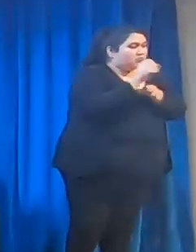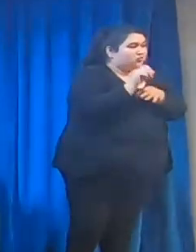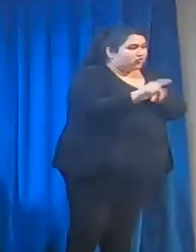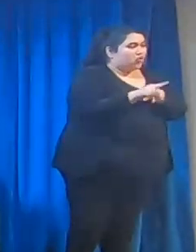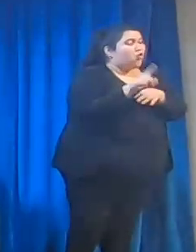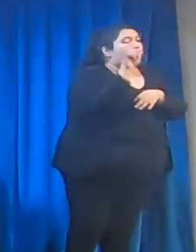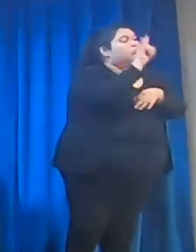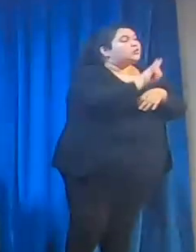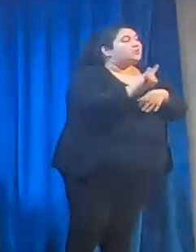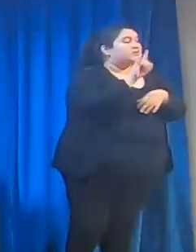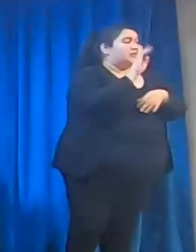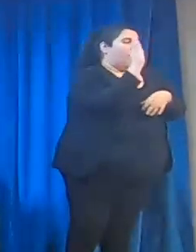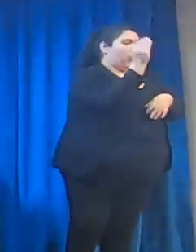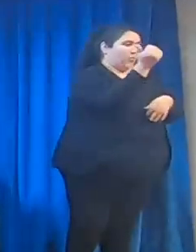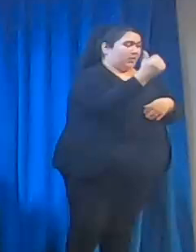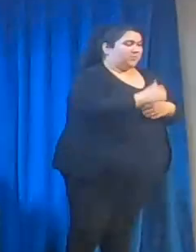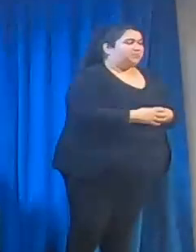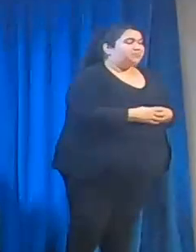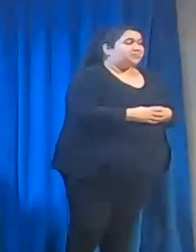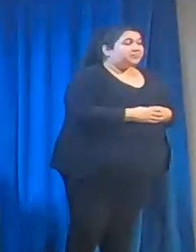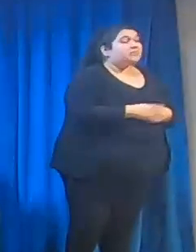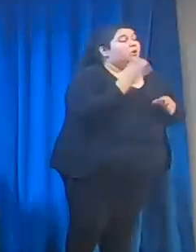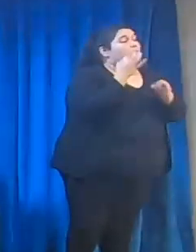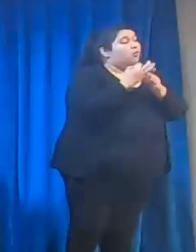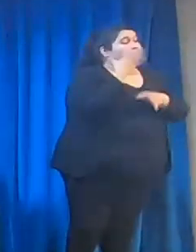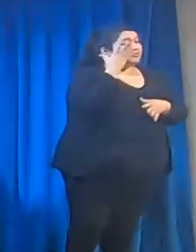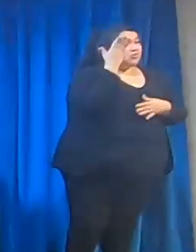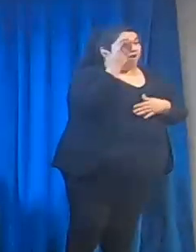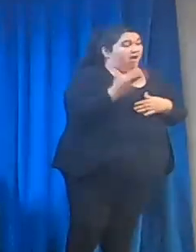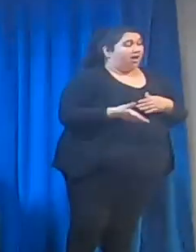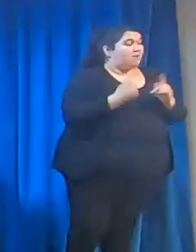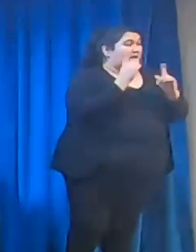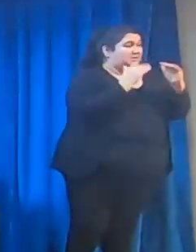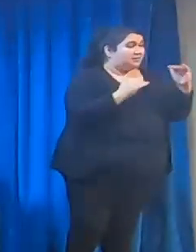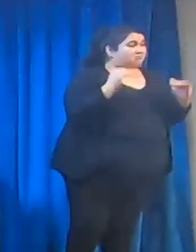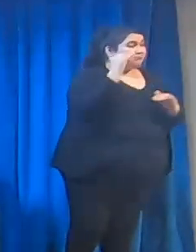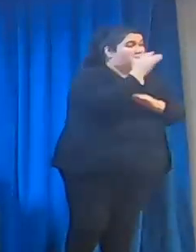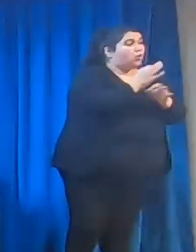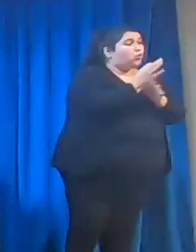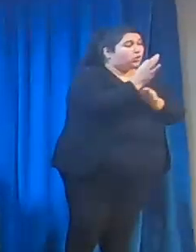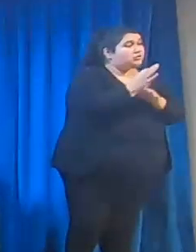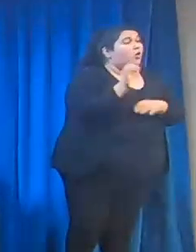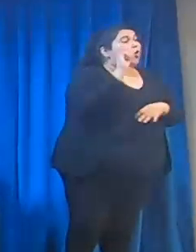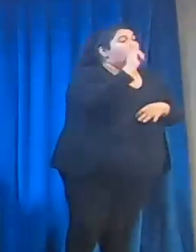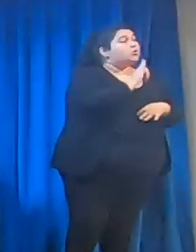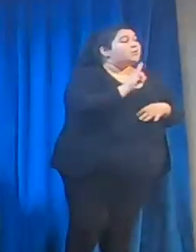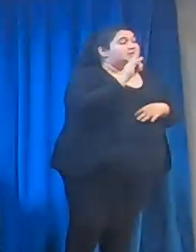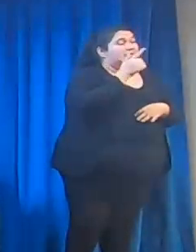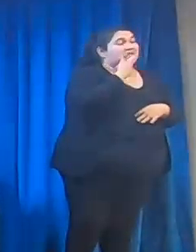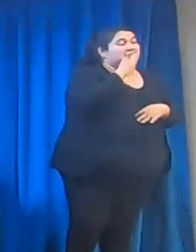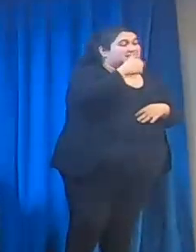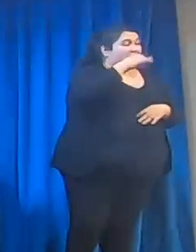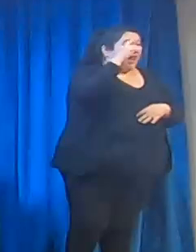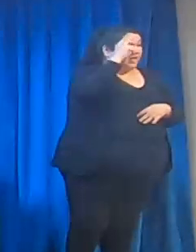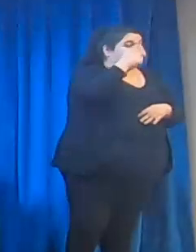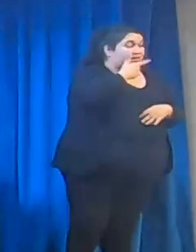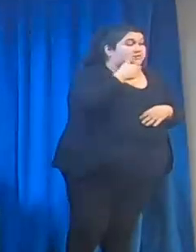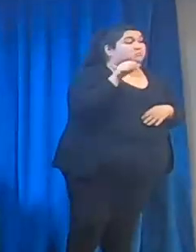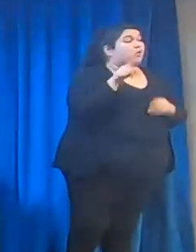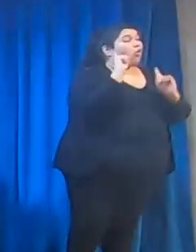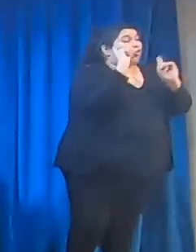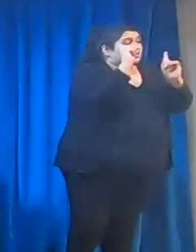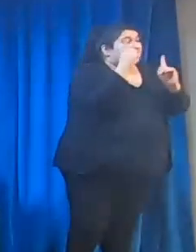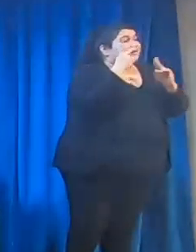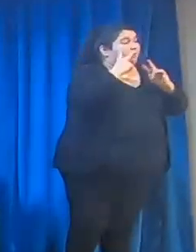por la Universidad de Buenos Aires. Especialista y magíster en educación por la Universidad de San Andrés. Es docente